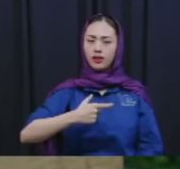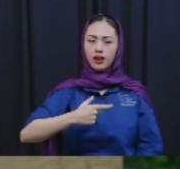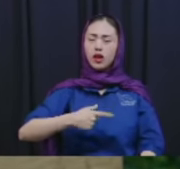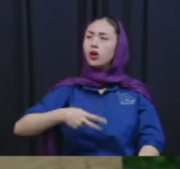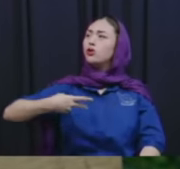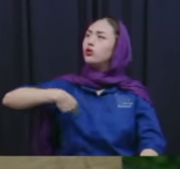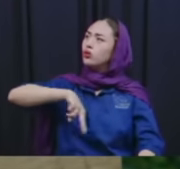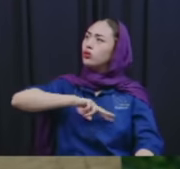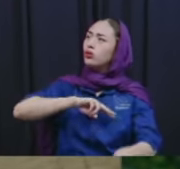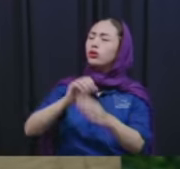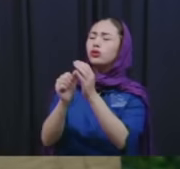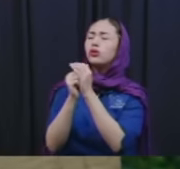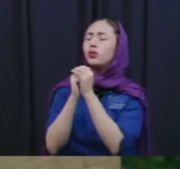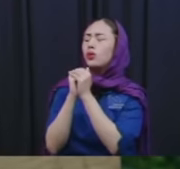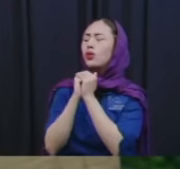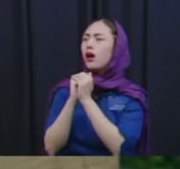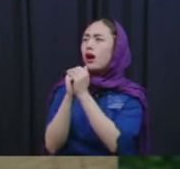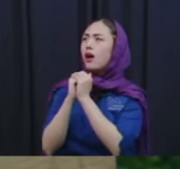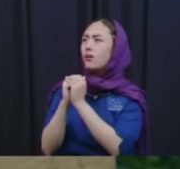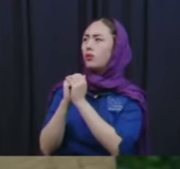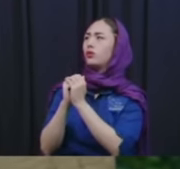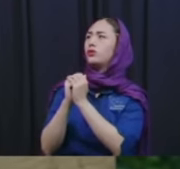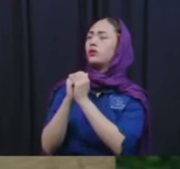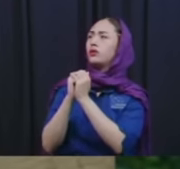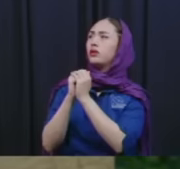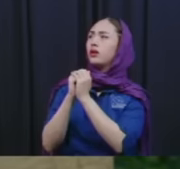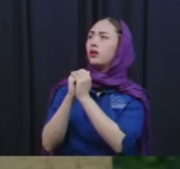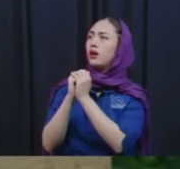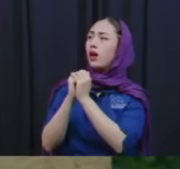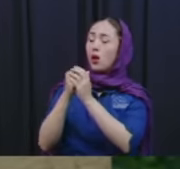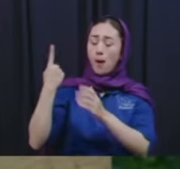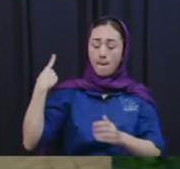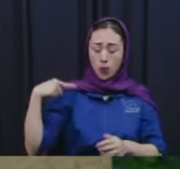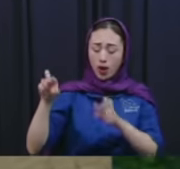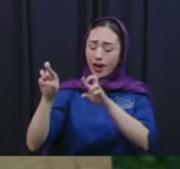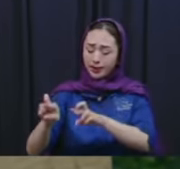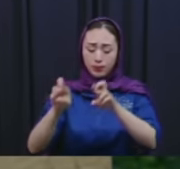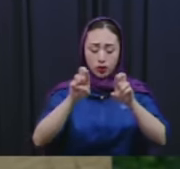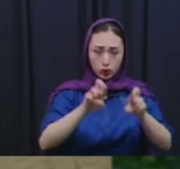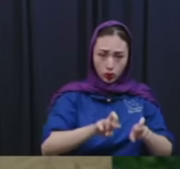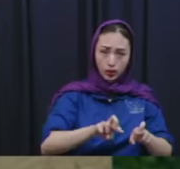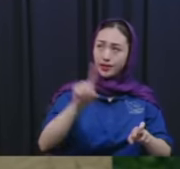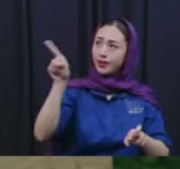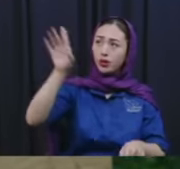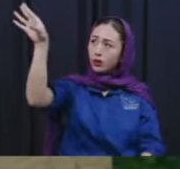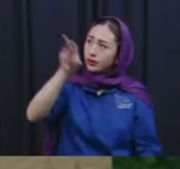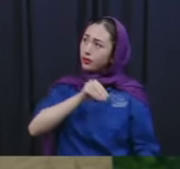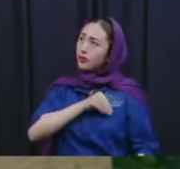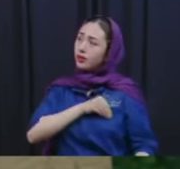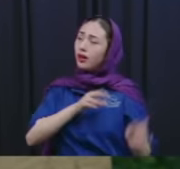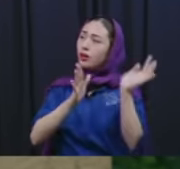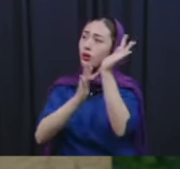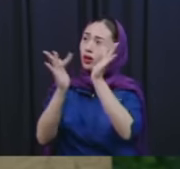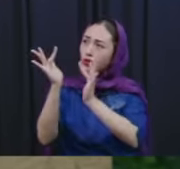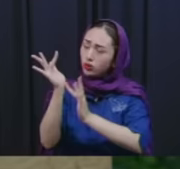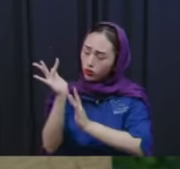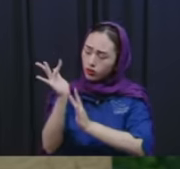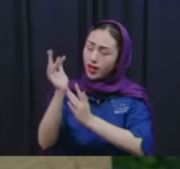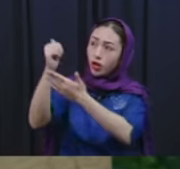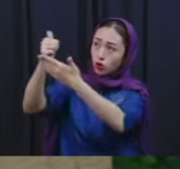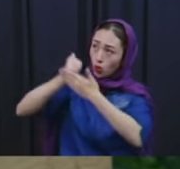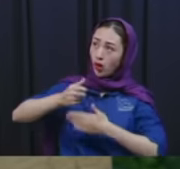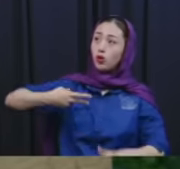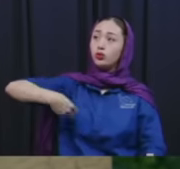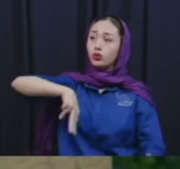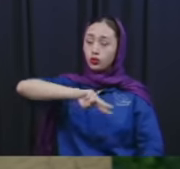intercesión Señor por todos aquellos que no te conocen Ayúdanos Padre santo Ayúdanos a llevar este evangelio